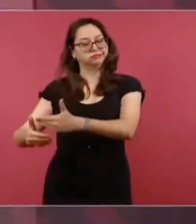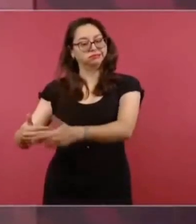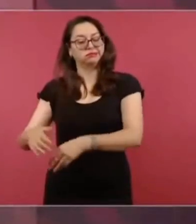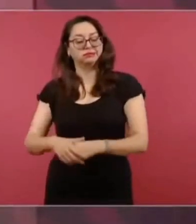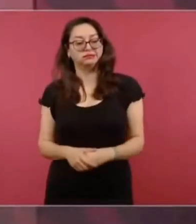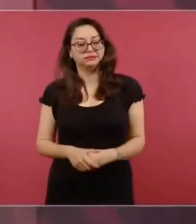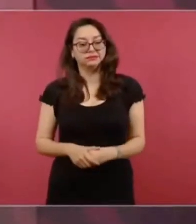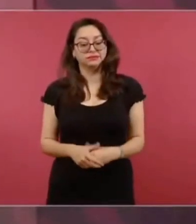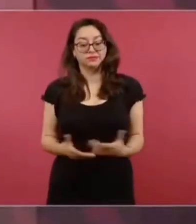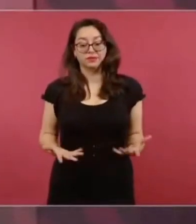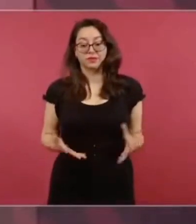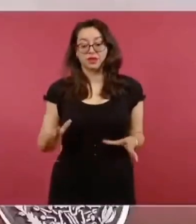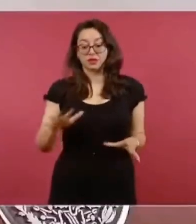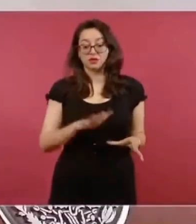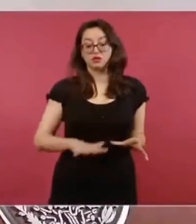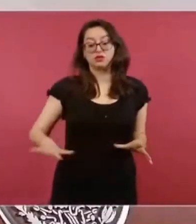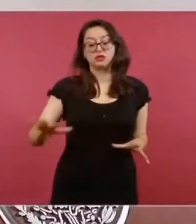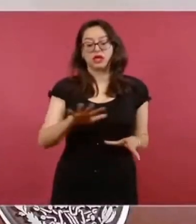México ha sido un laboratorio